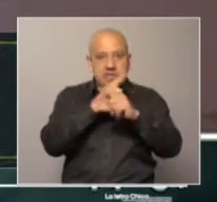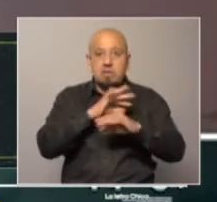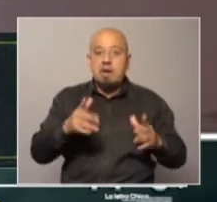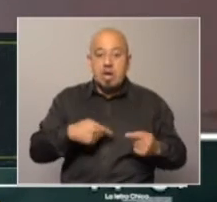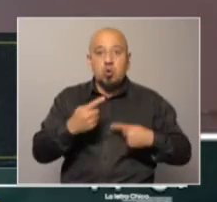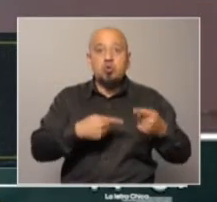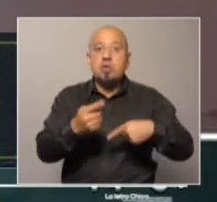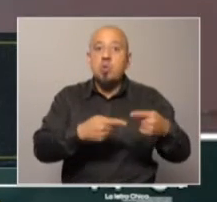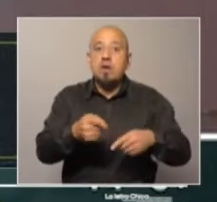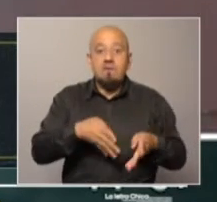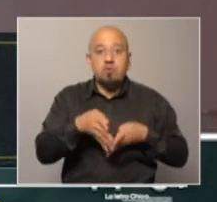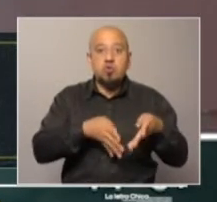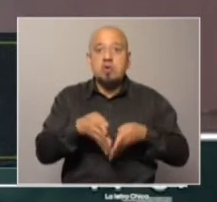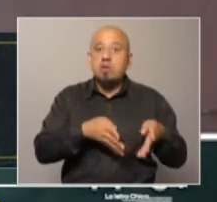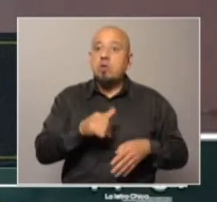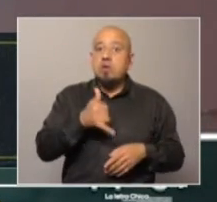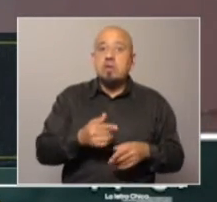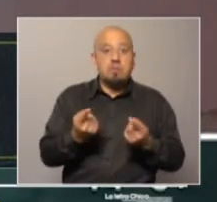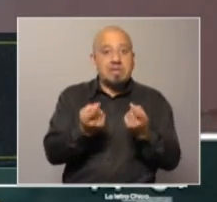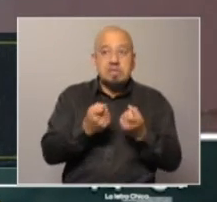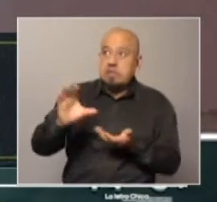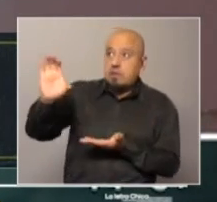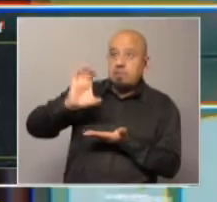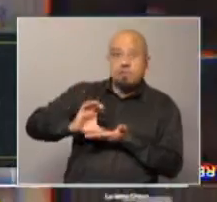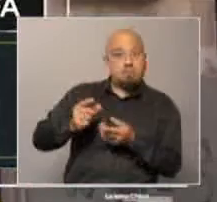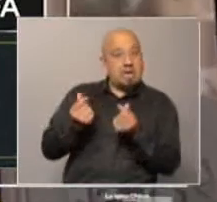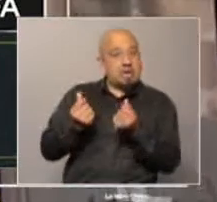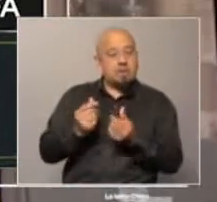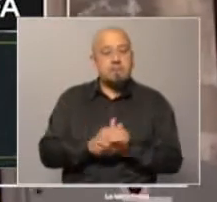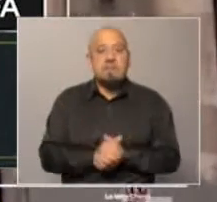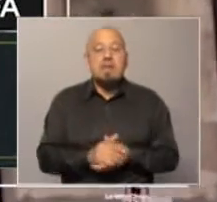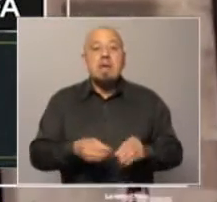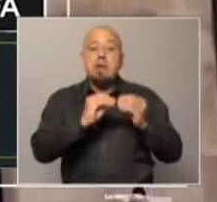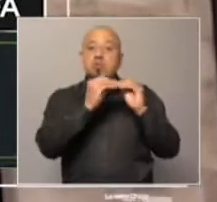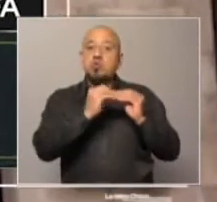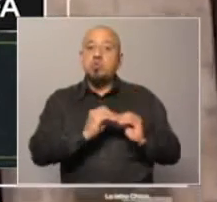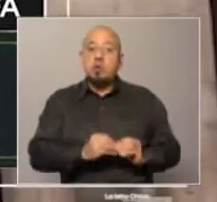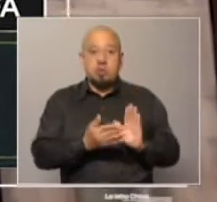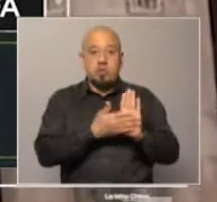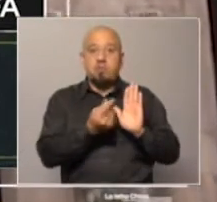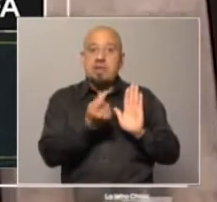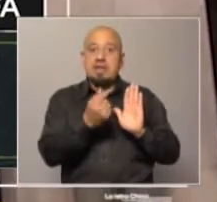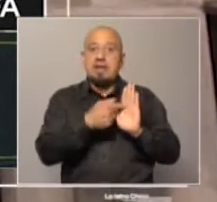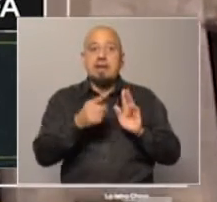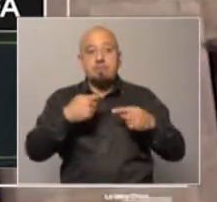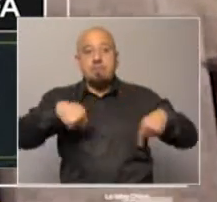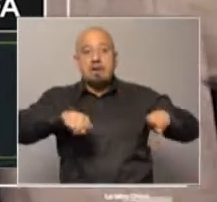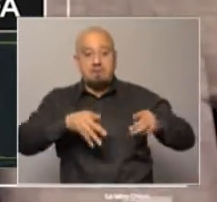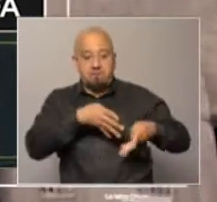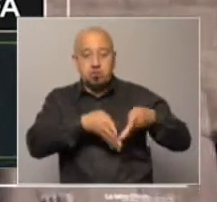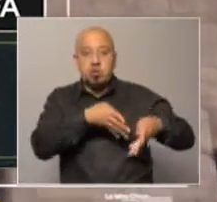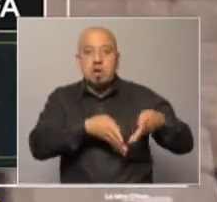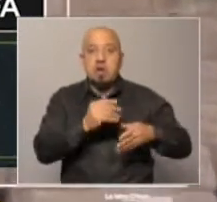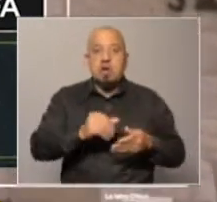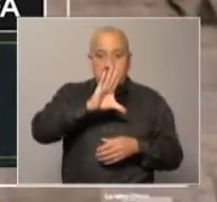forma correcta deben recibir más recursos en el presupuesto. El presupuesto al día de hoy en el rubro funcionamiento, por ejemplo, se